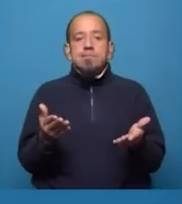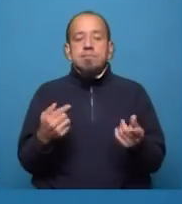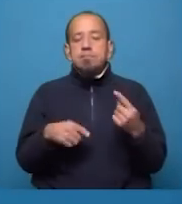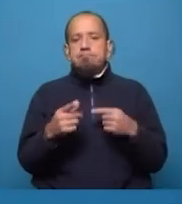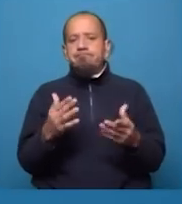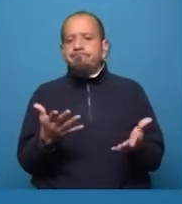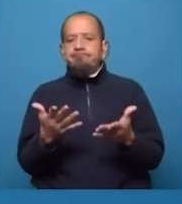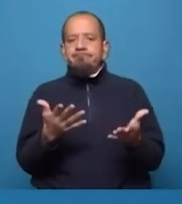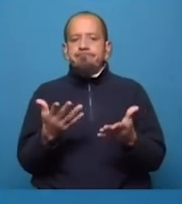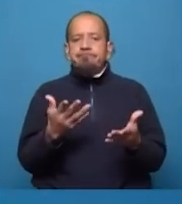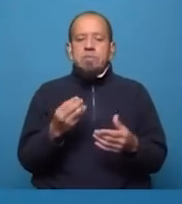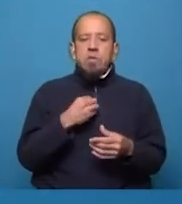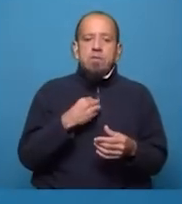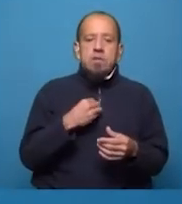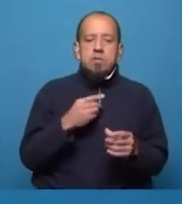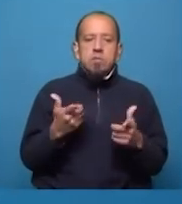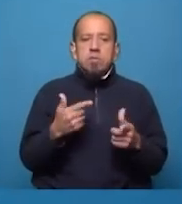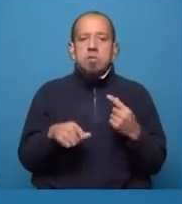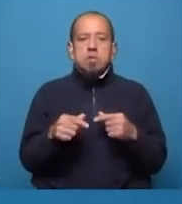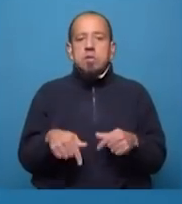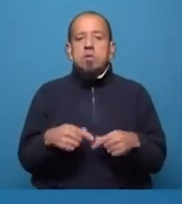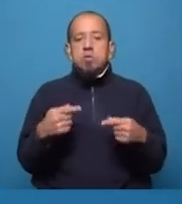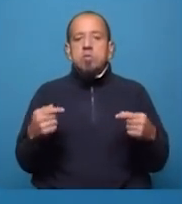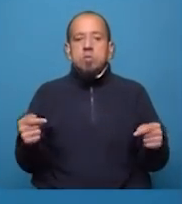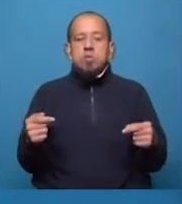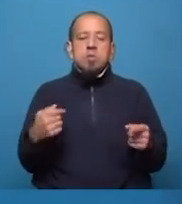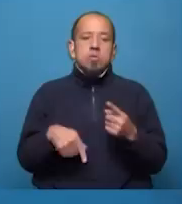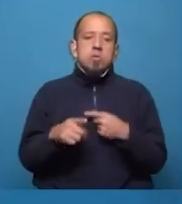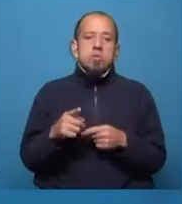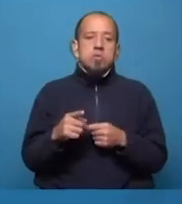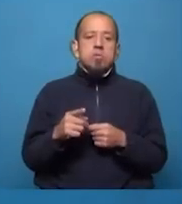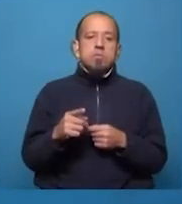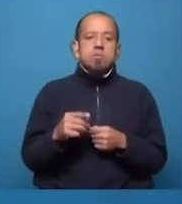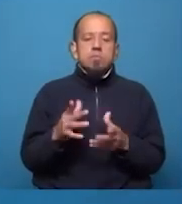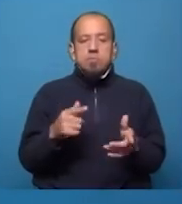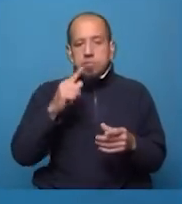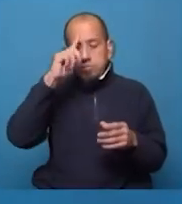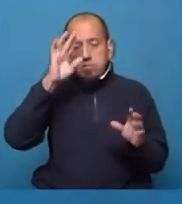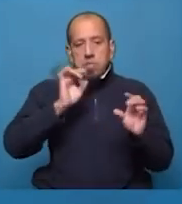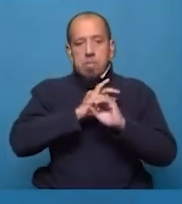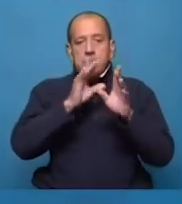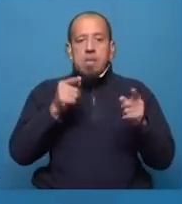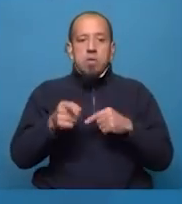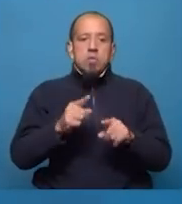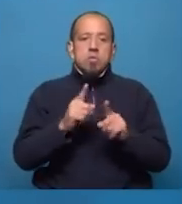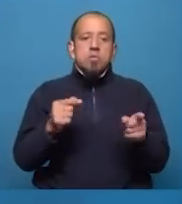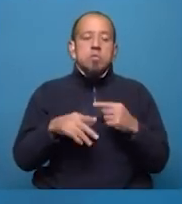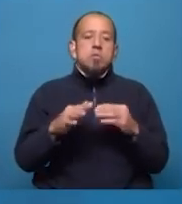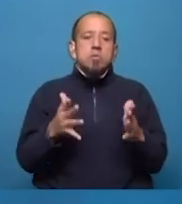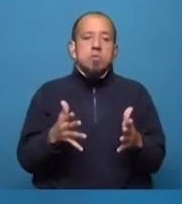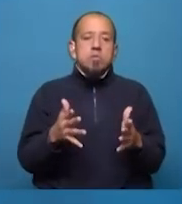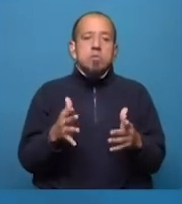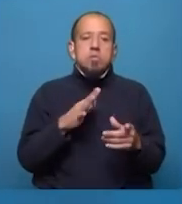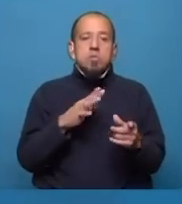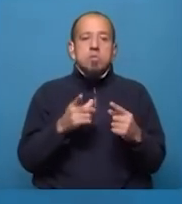la desconfianza del ciudadano común acá pasan cosas y no pasa nada bueno está claro que esas cosas no deberían pasar y si pasan y